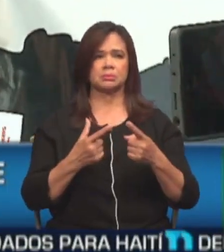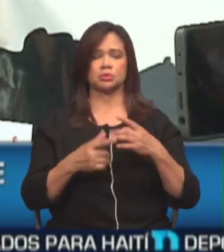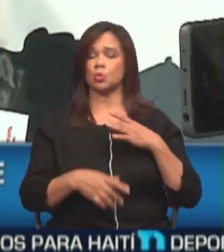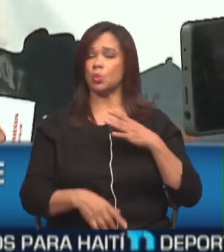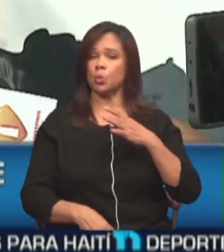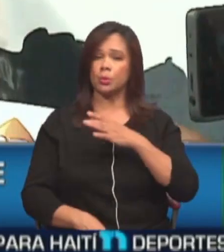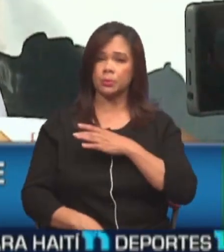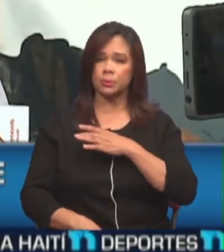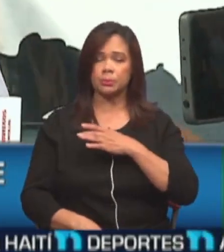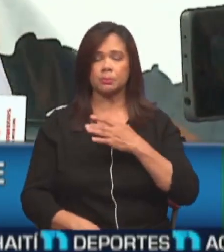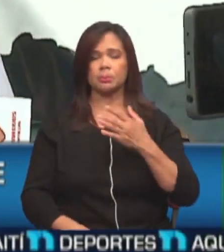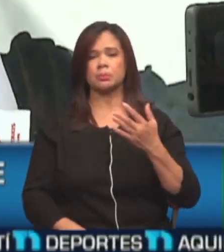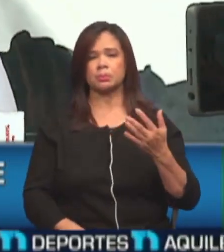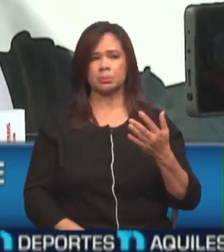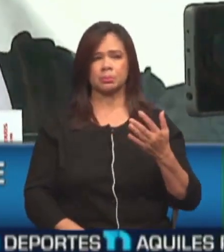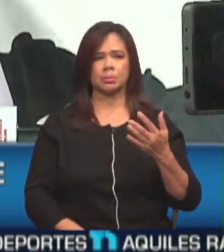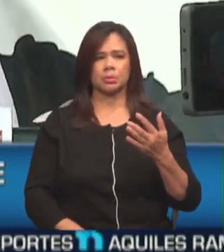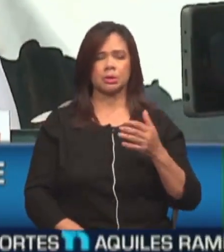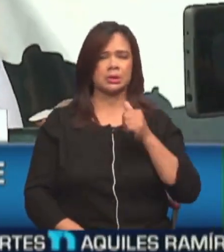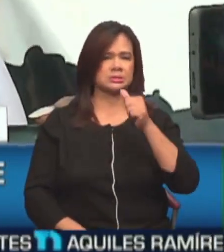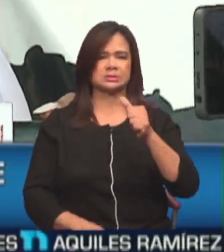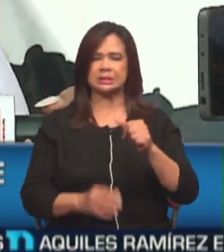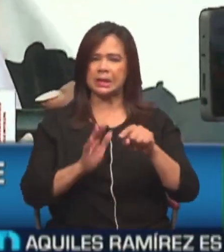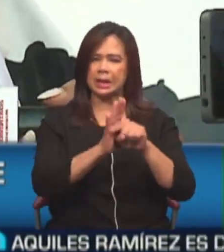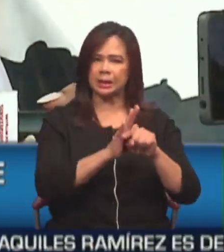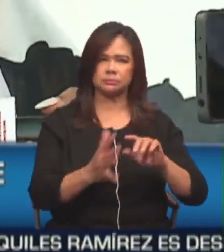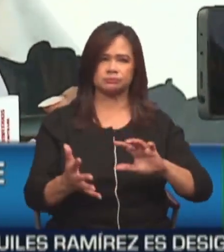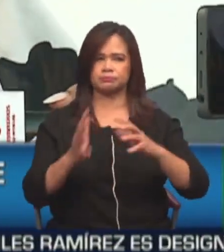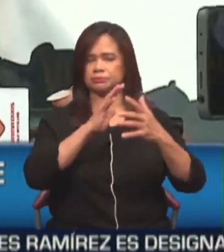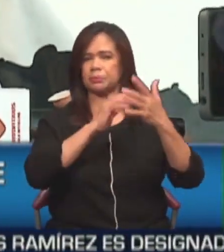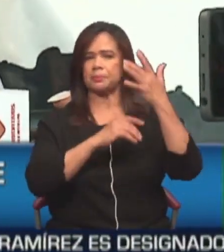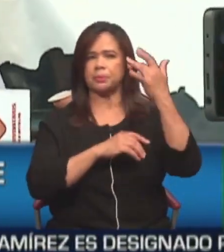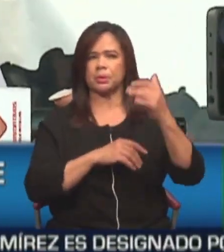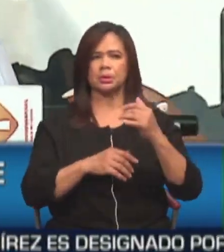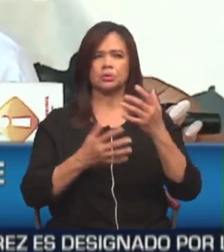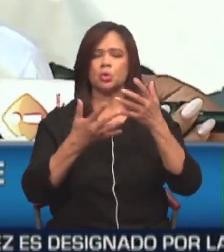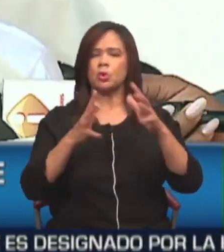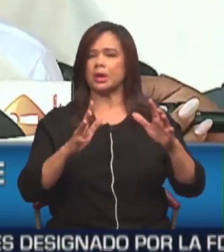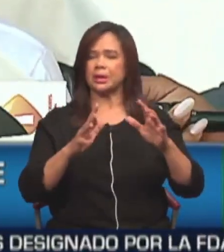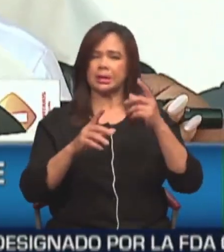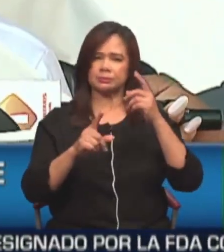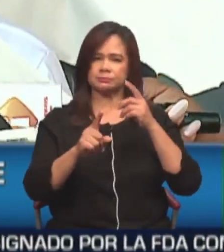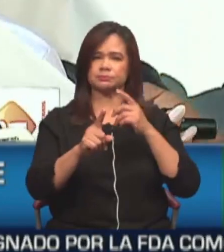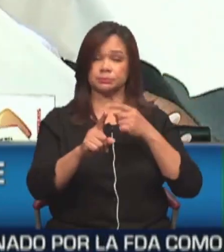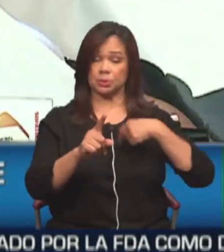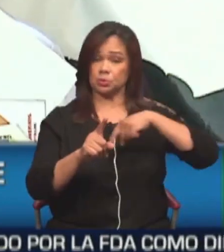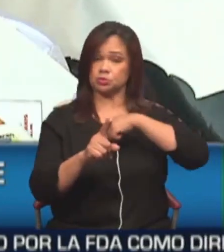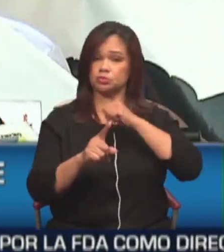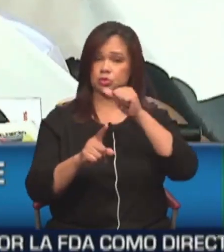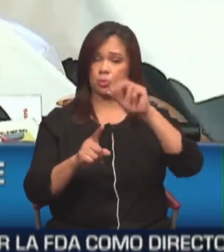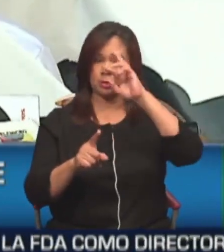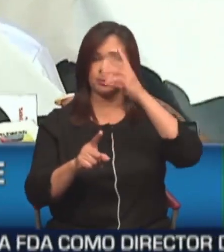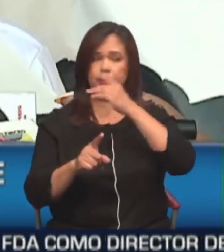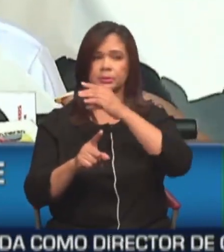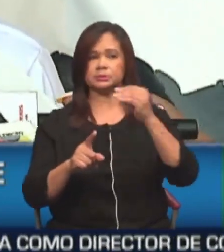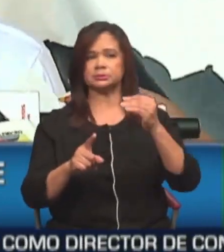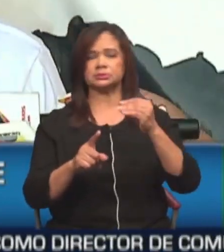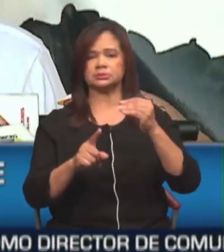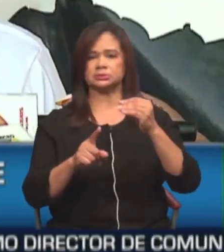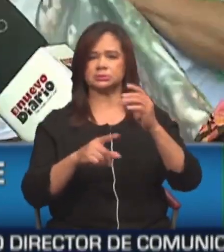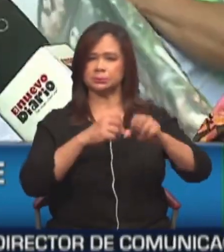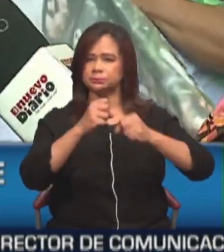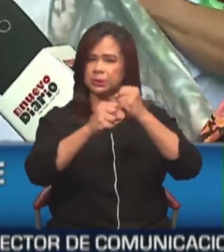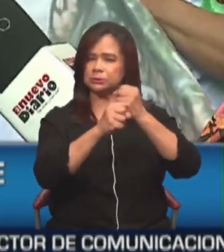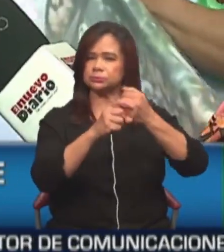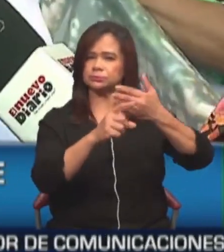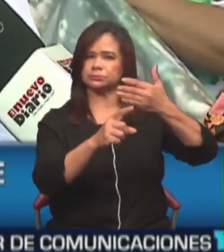Congreso que es anacrónico, que ha enloquecido, porque nos quiere retraer a nosotros como país al siglo XIX.